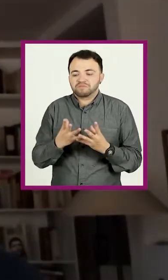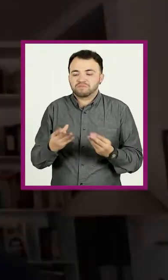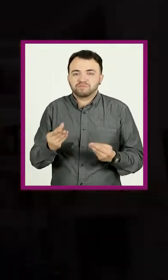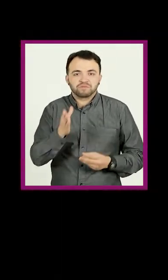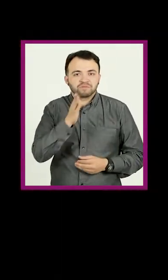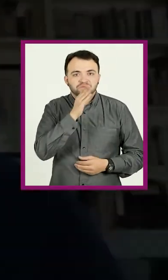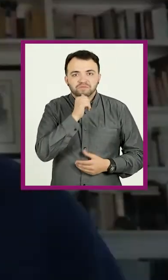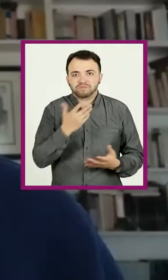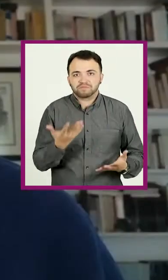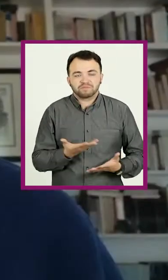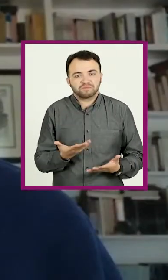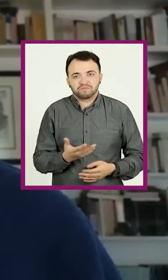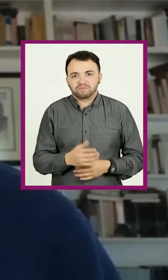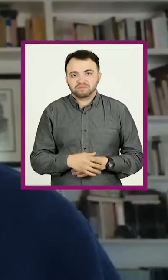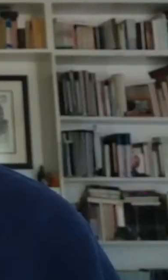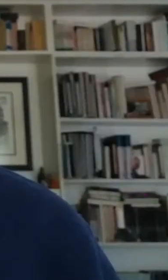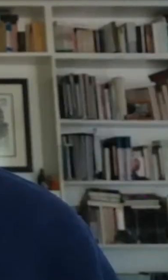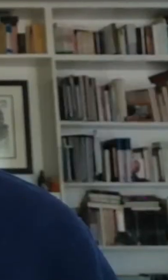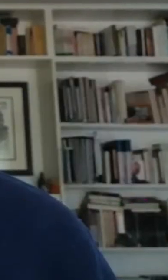rutinas.